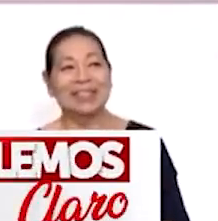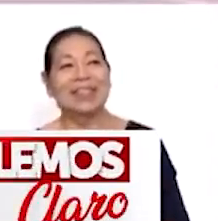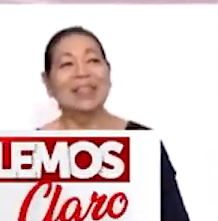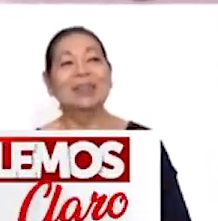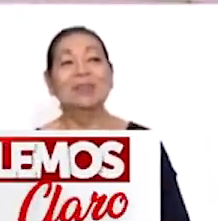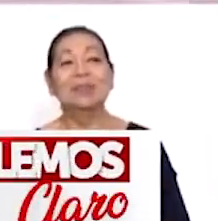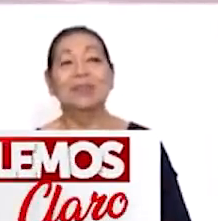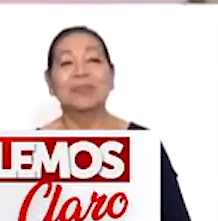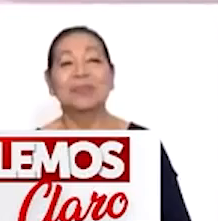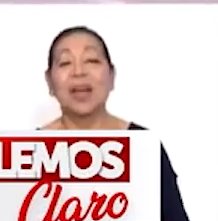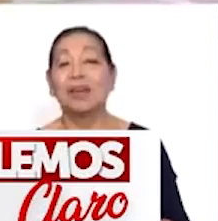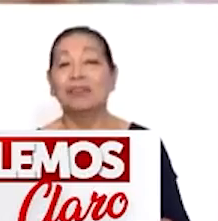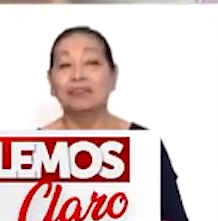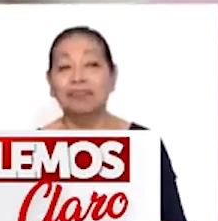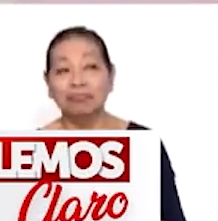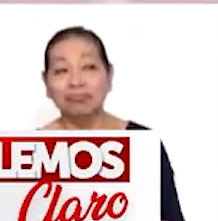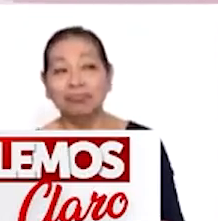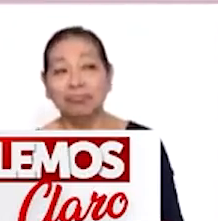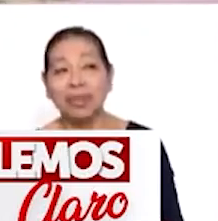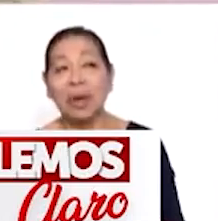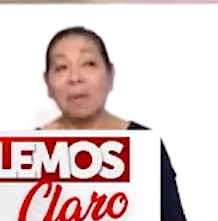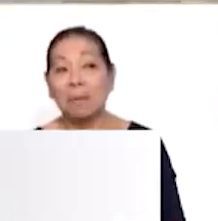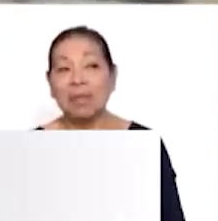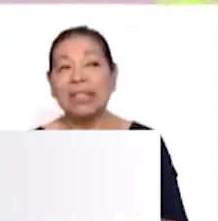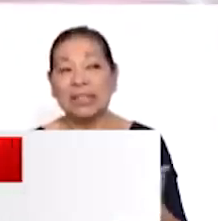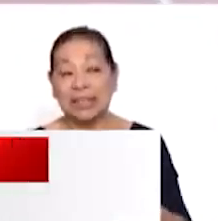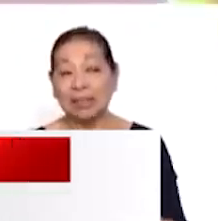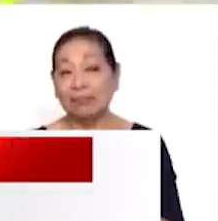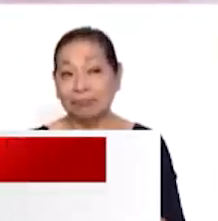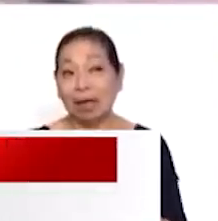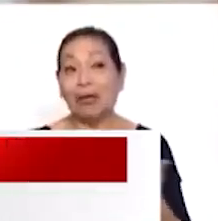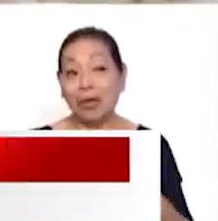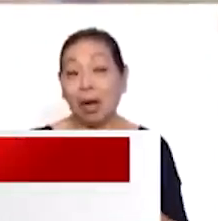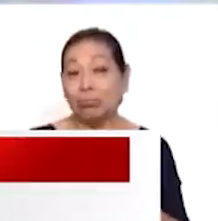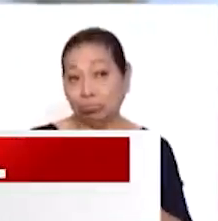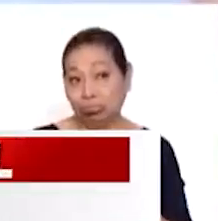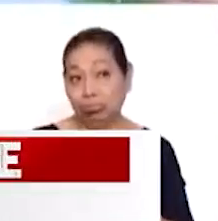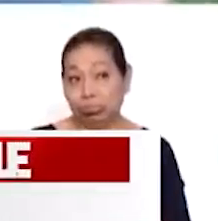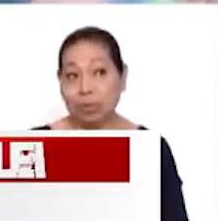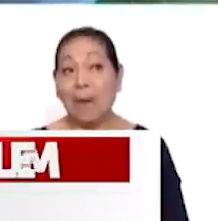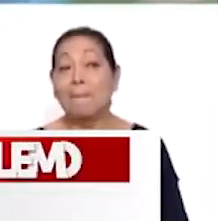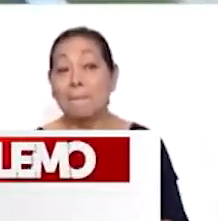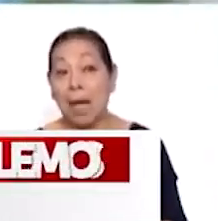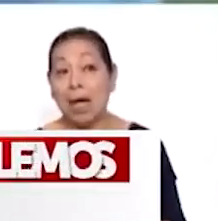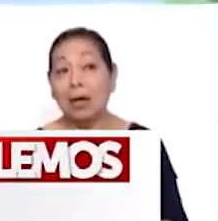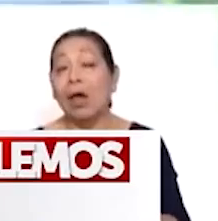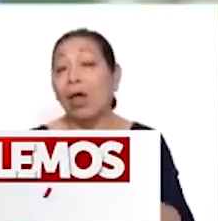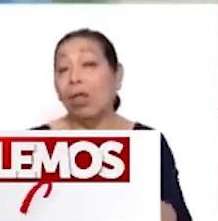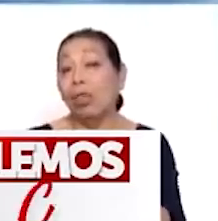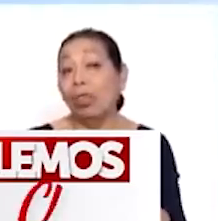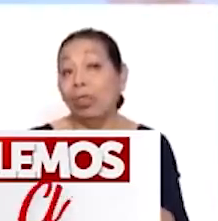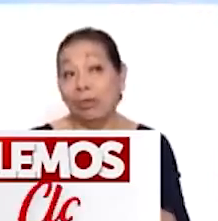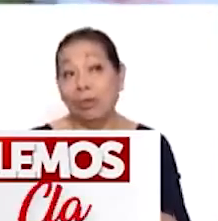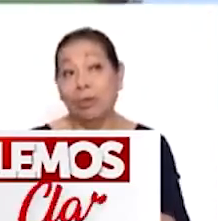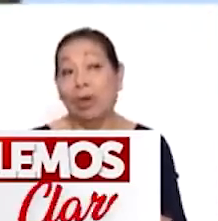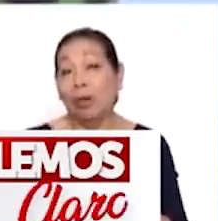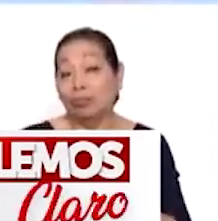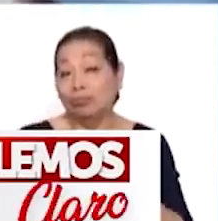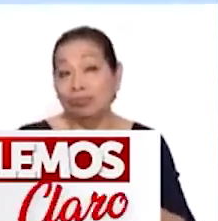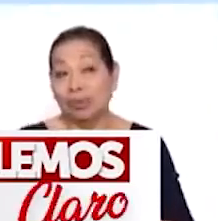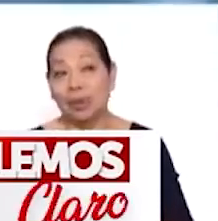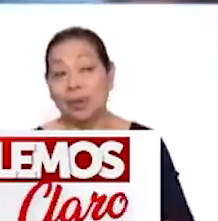200 polichinelas, 240 polichinelas como me hago yo tres veces por semana, a ver si puede. Escúchame, estoy mirando no con qué reloj